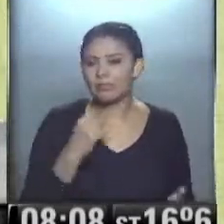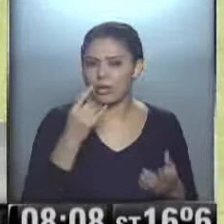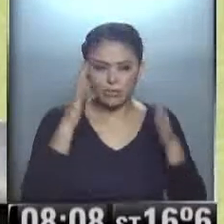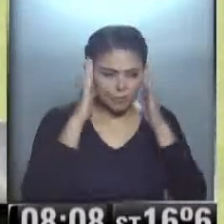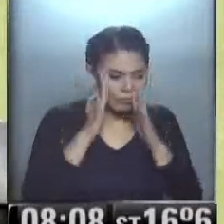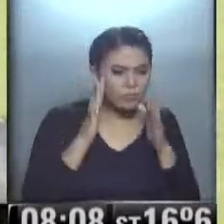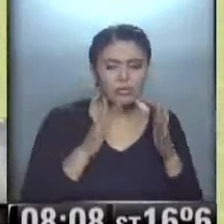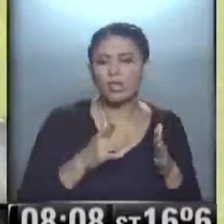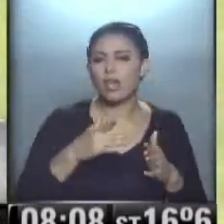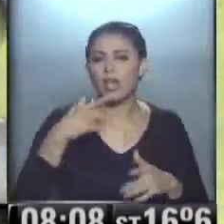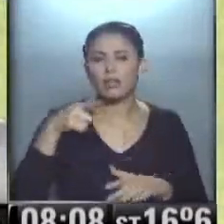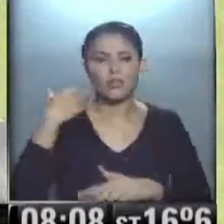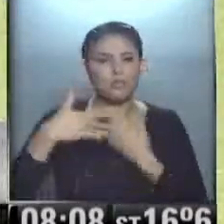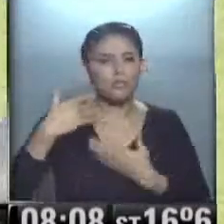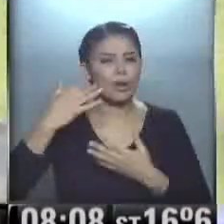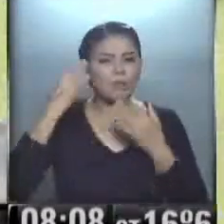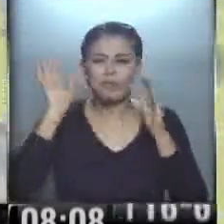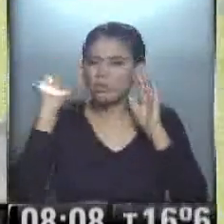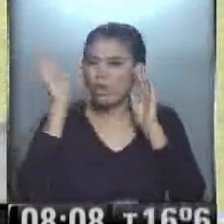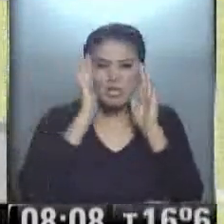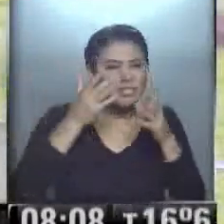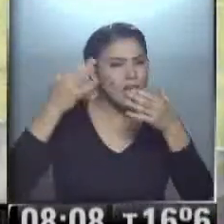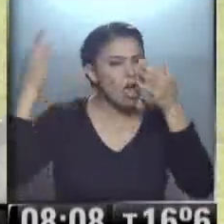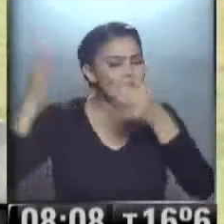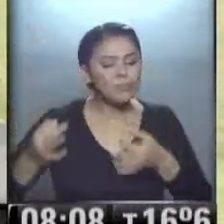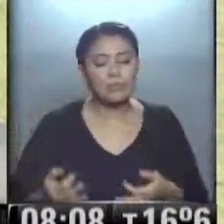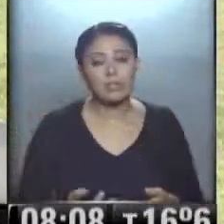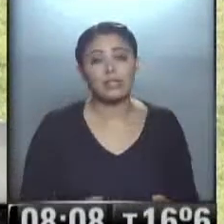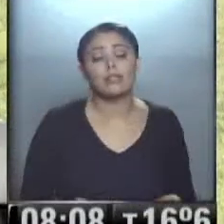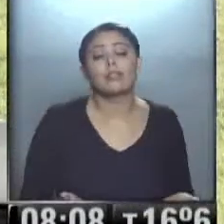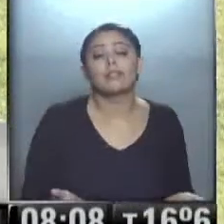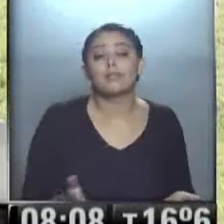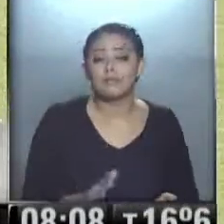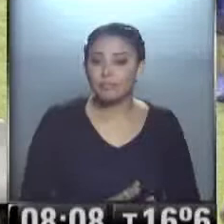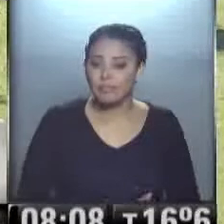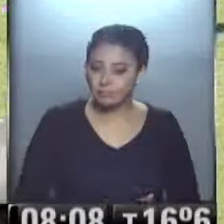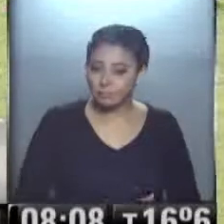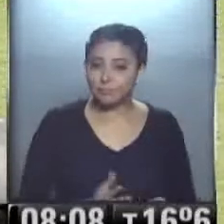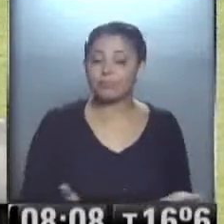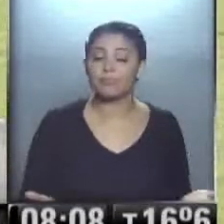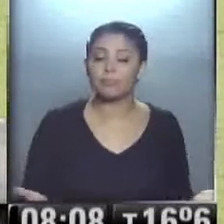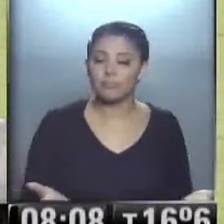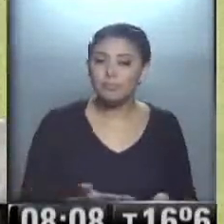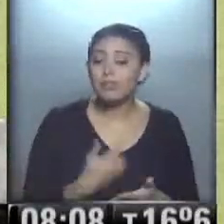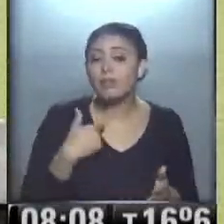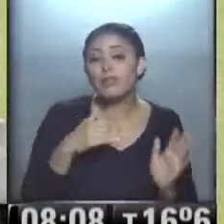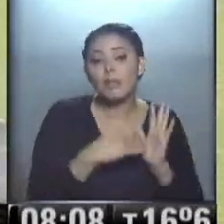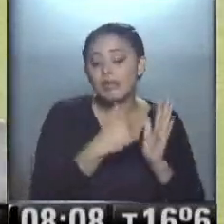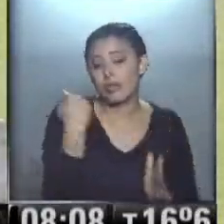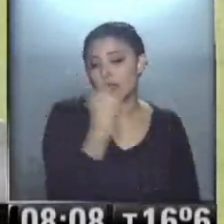consistencia, juegan muy, muy concentrado, y estará en nuestra